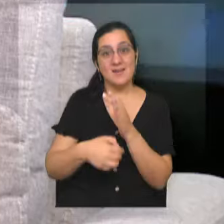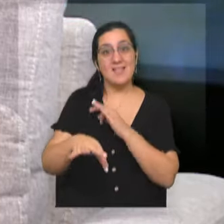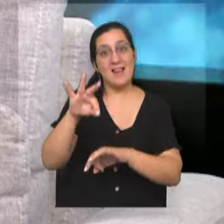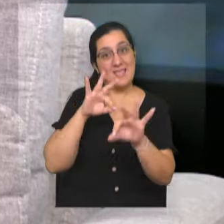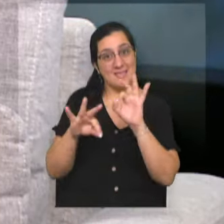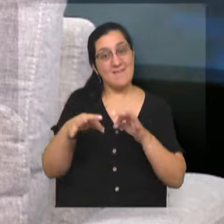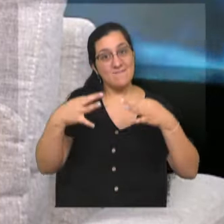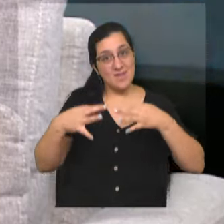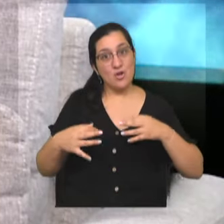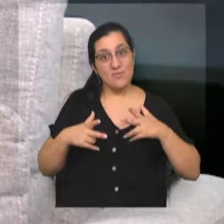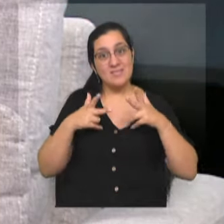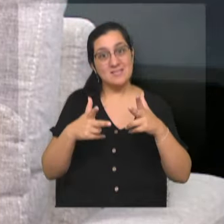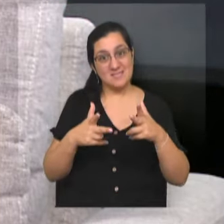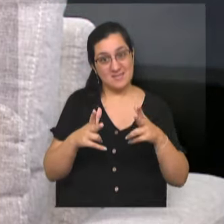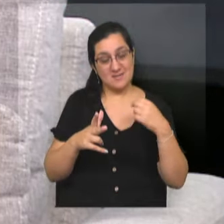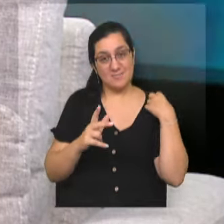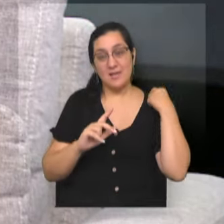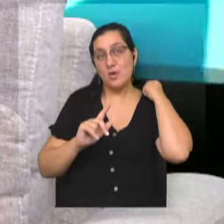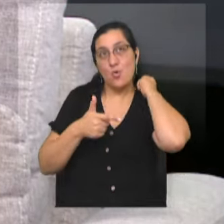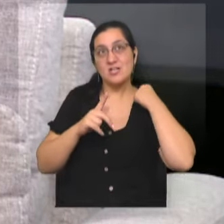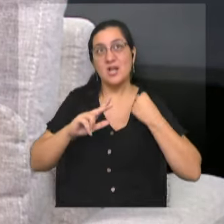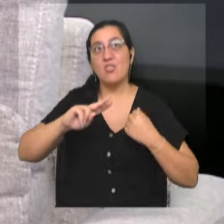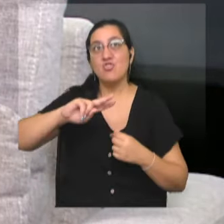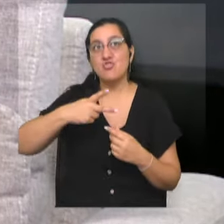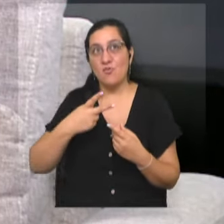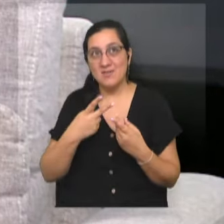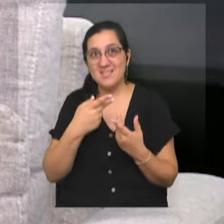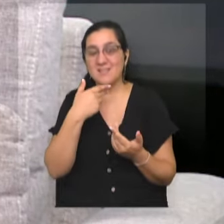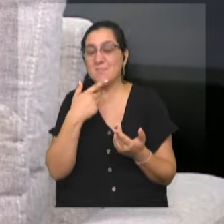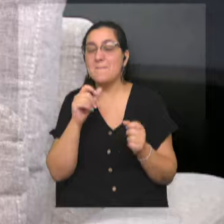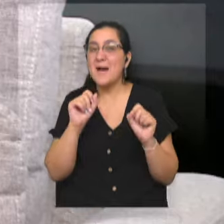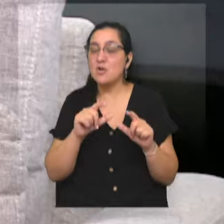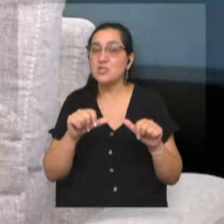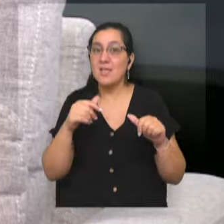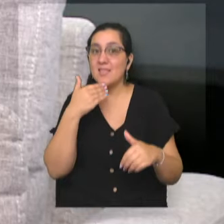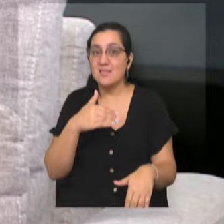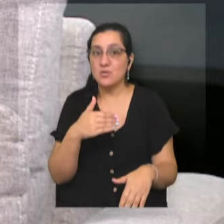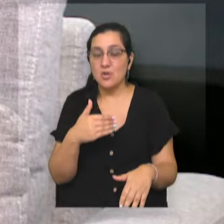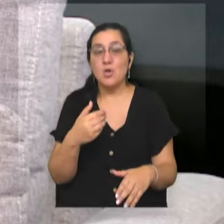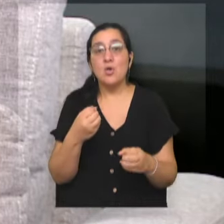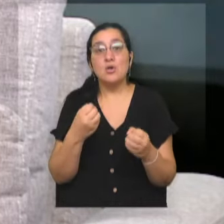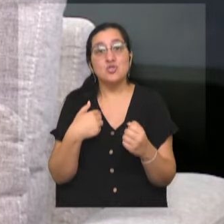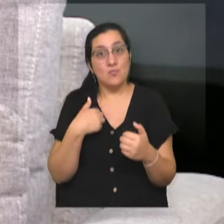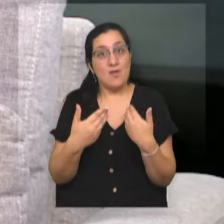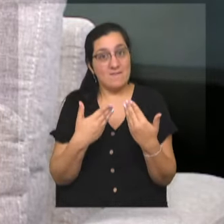mis palabras para que no hayan... dobles interpretaciones, porque justamente voy a hablar de eso, de las